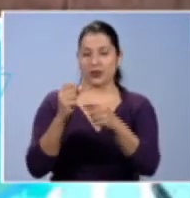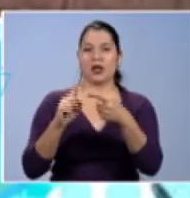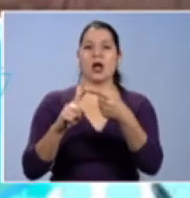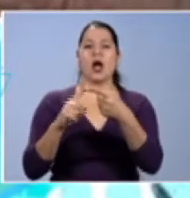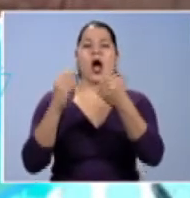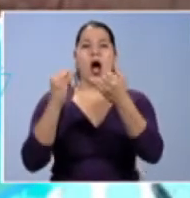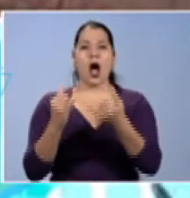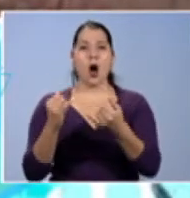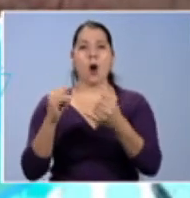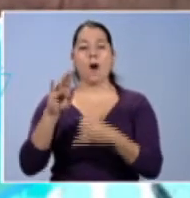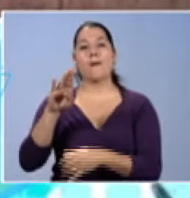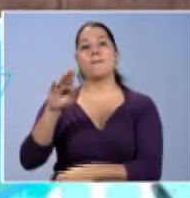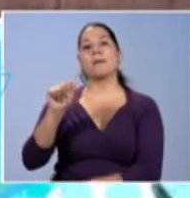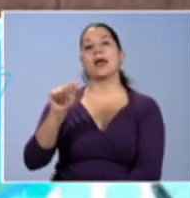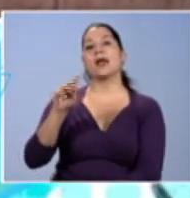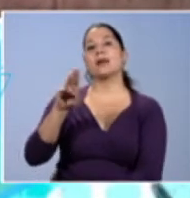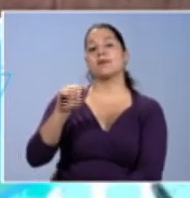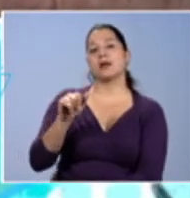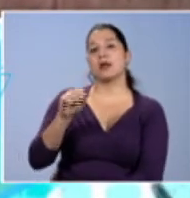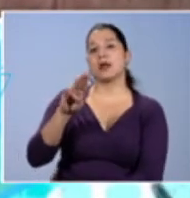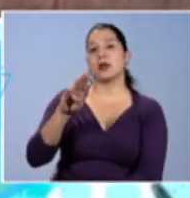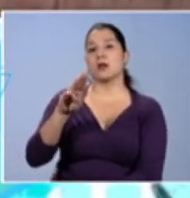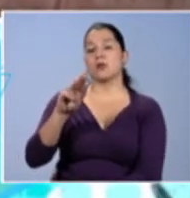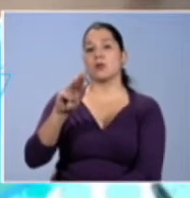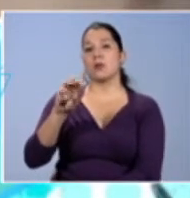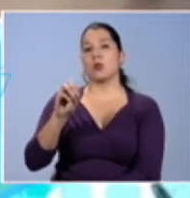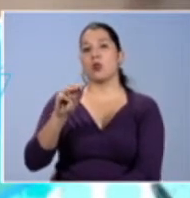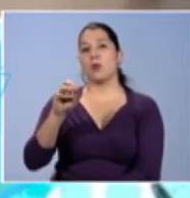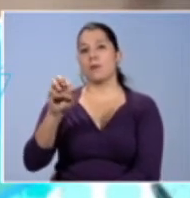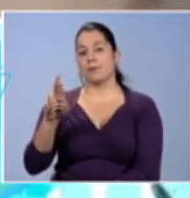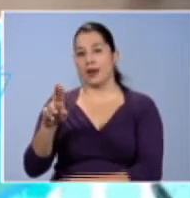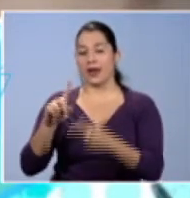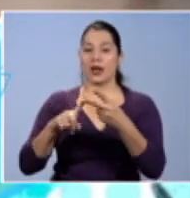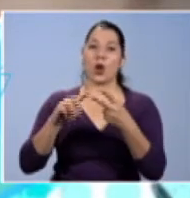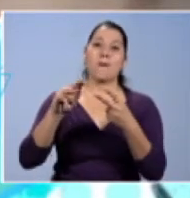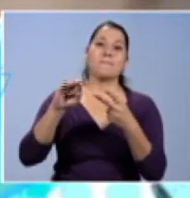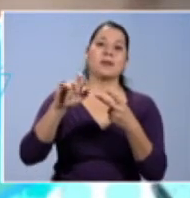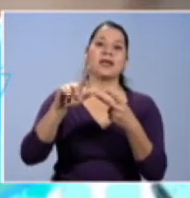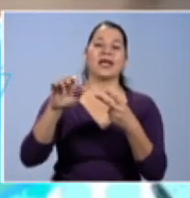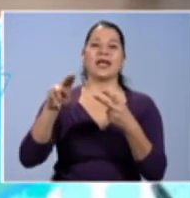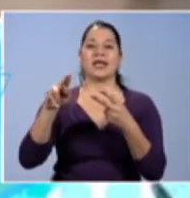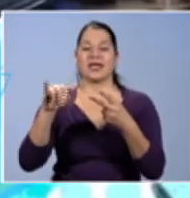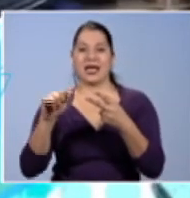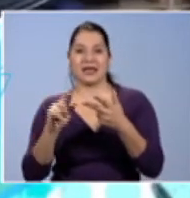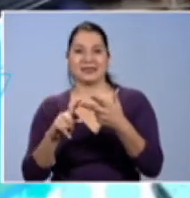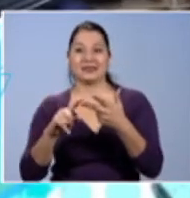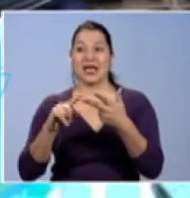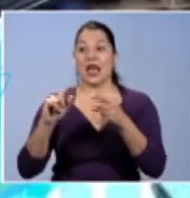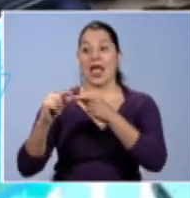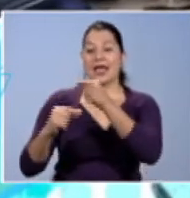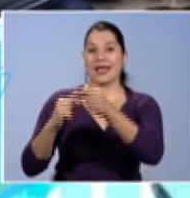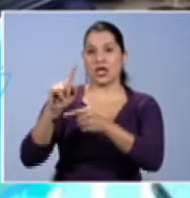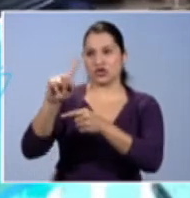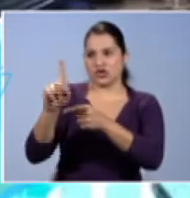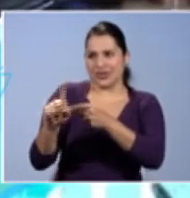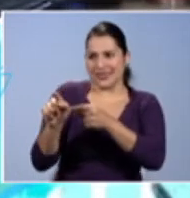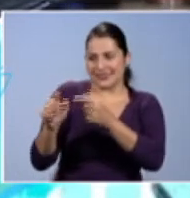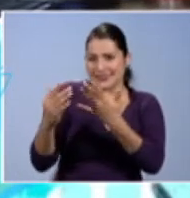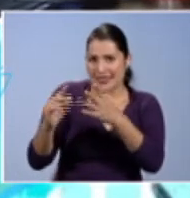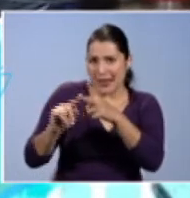boomers, está la generación X, está la generación Y, que son los famosos millennials, y está la generación Z, que está entrando ya a la vuelta de la